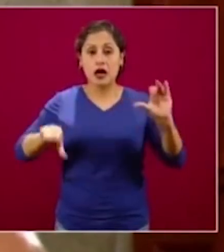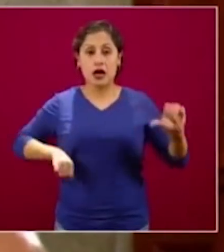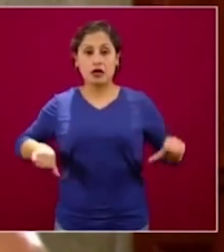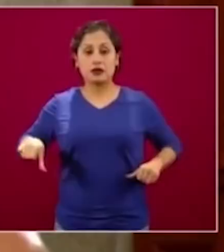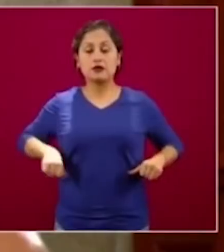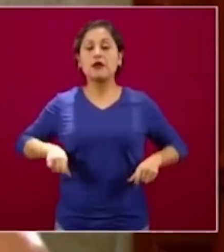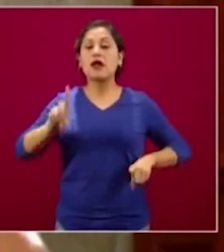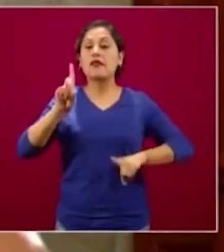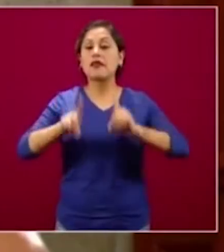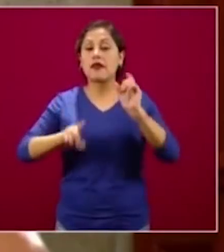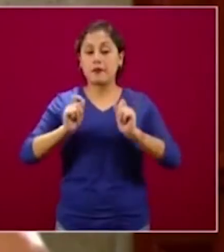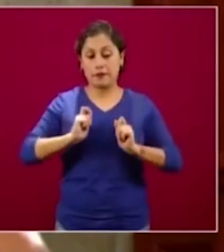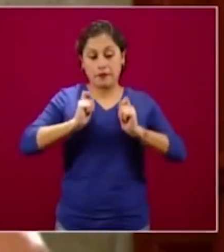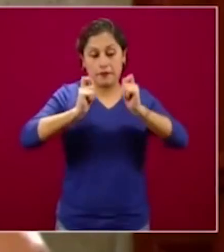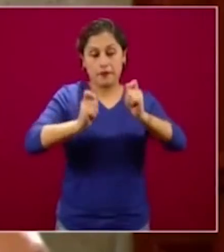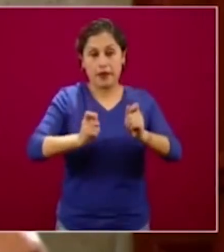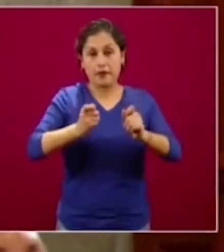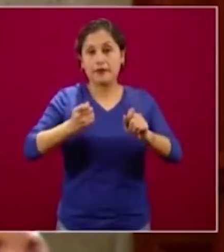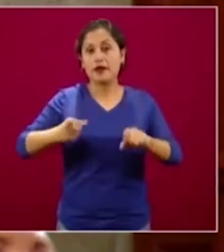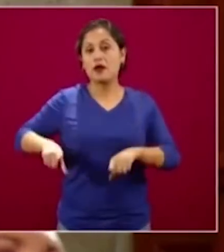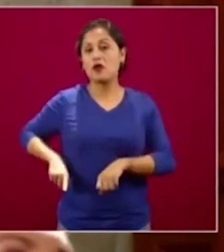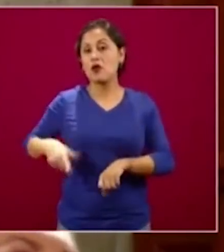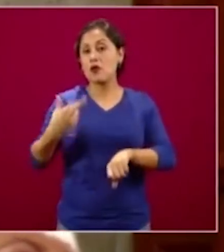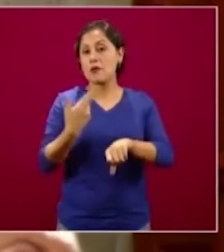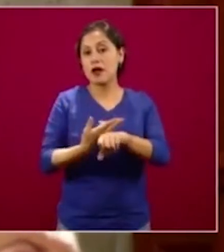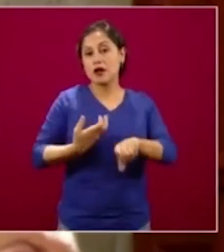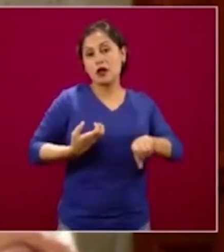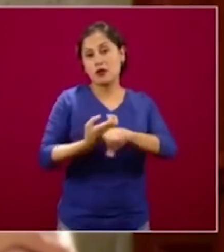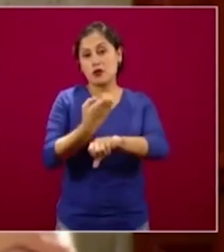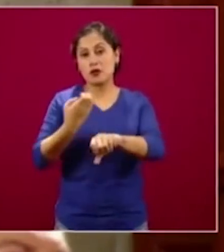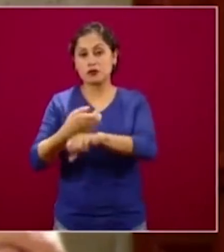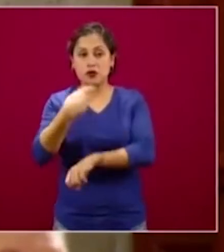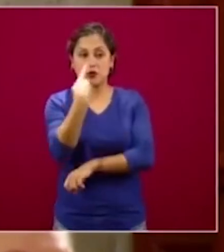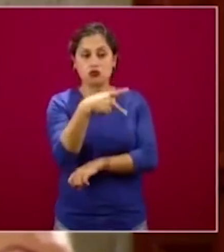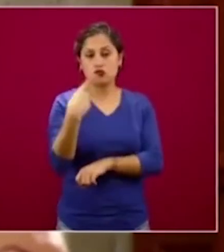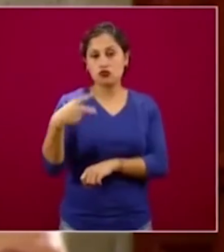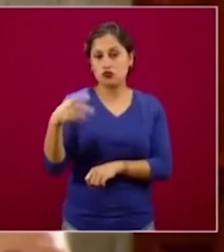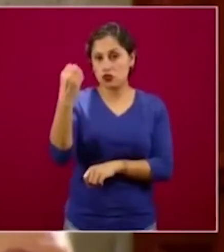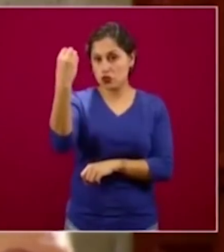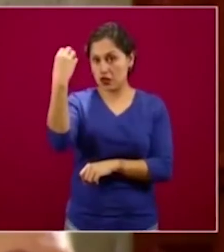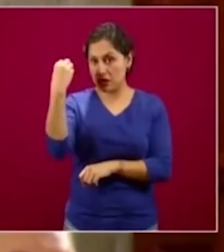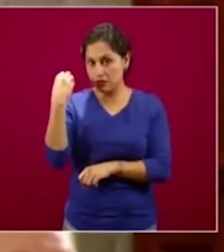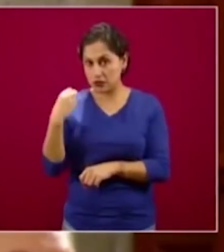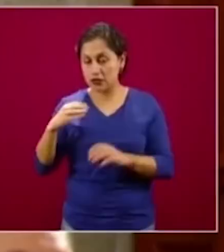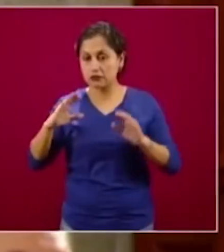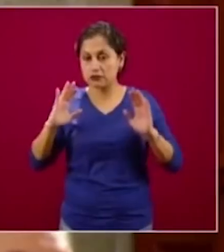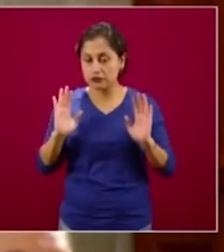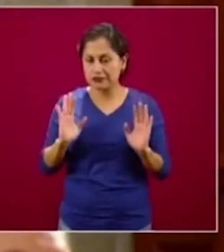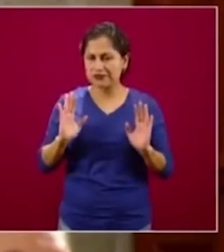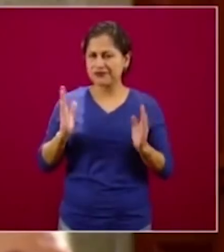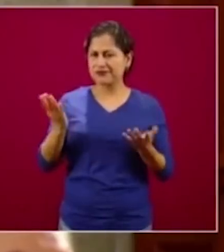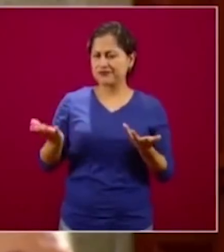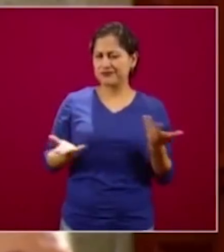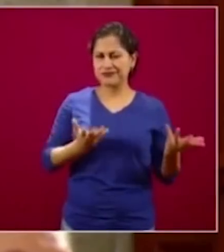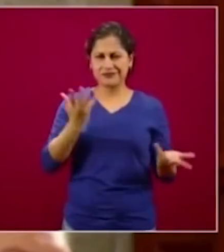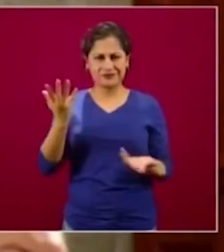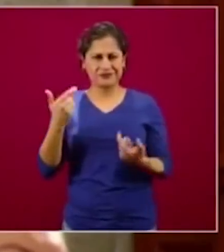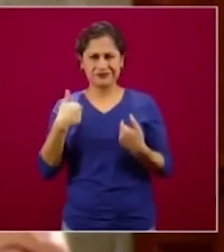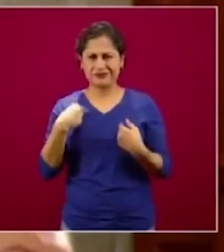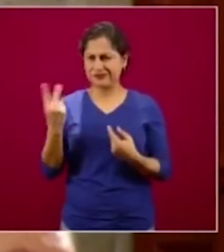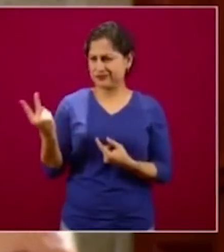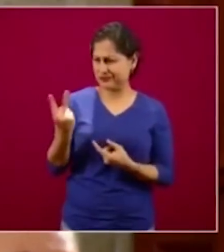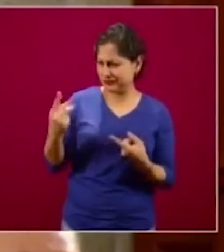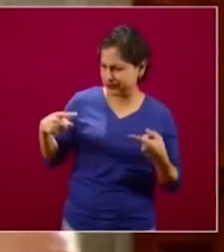cada gobernador las iba a tomar de acuerdo al semáforo de su estado. Entonces, como que hay un poco de